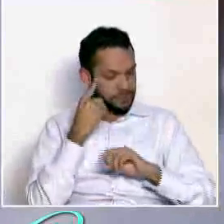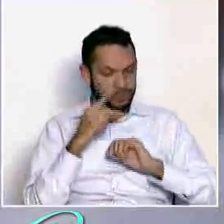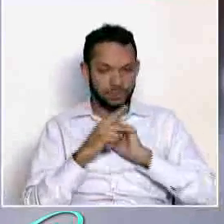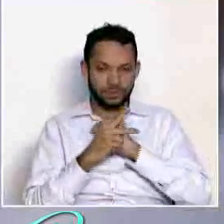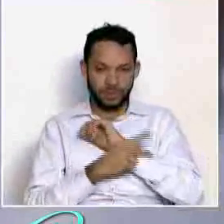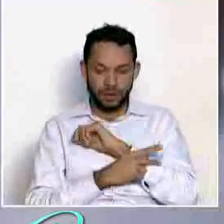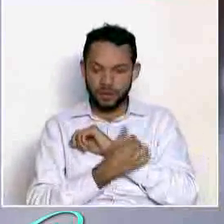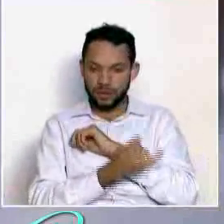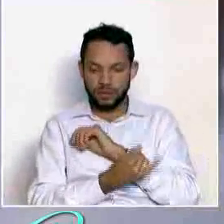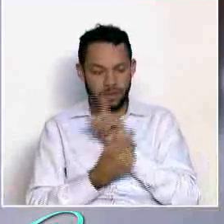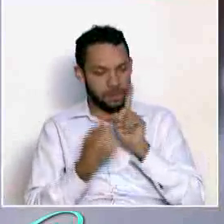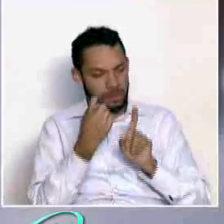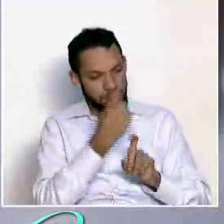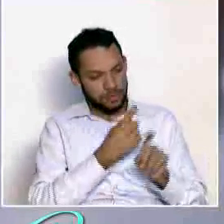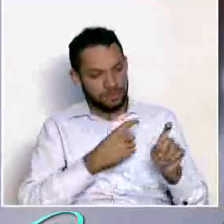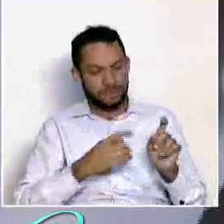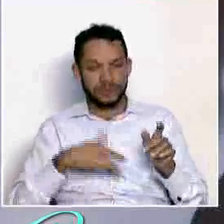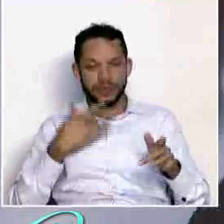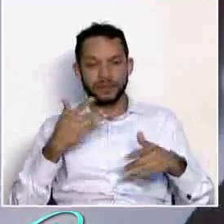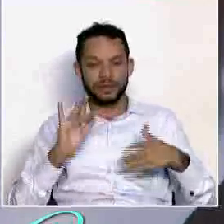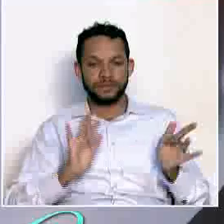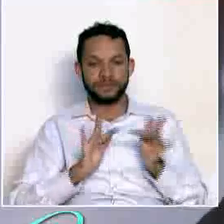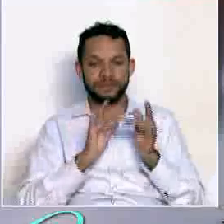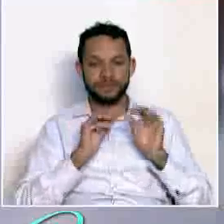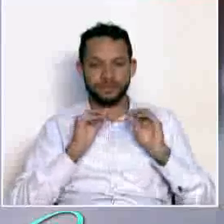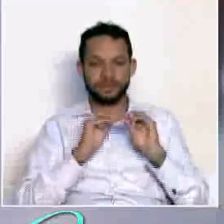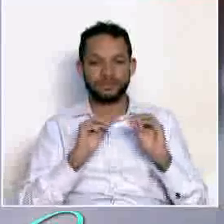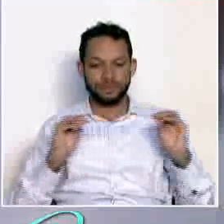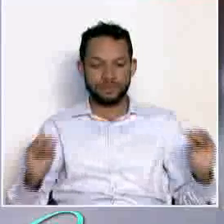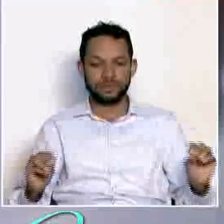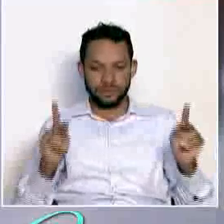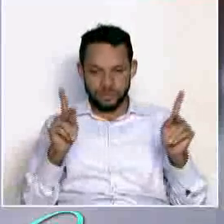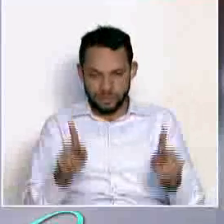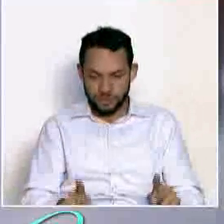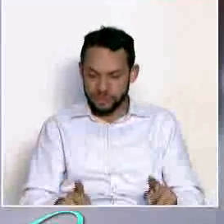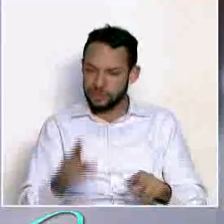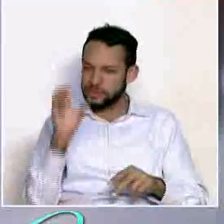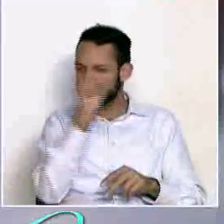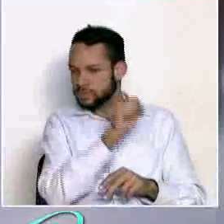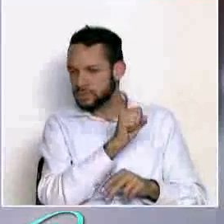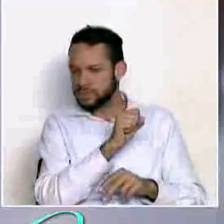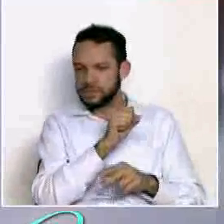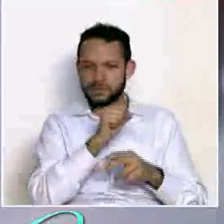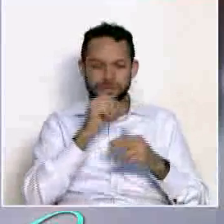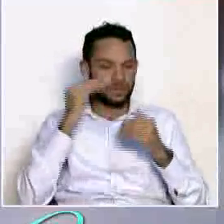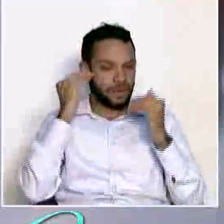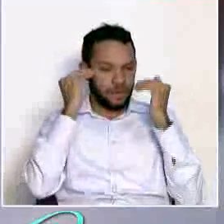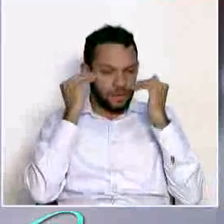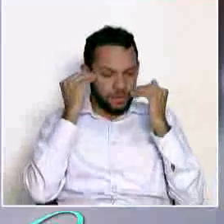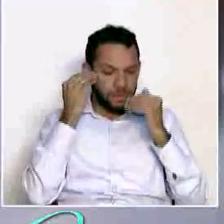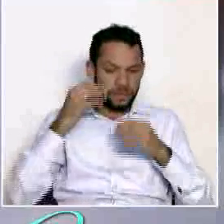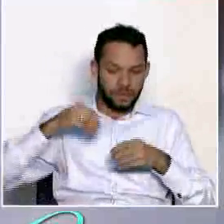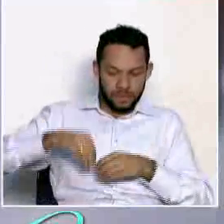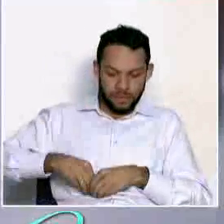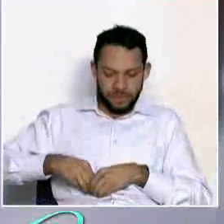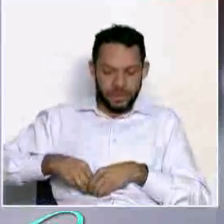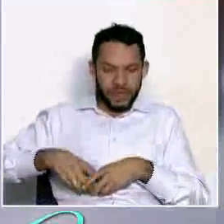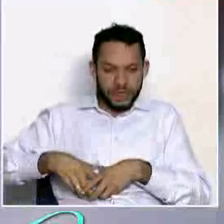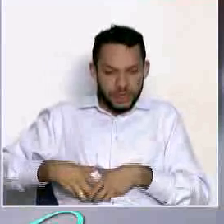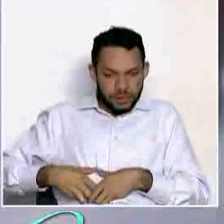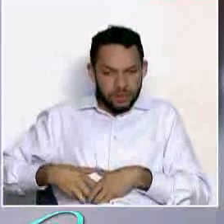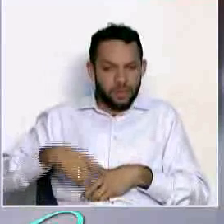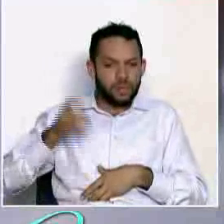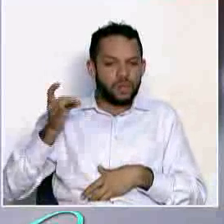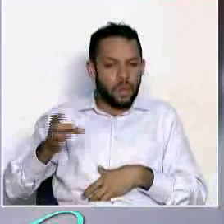la capacidad de expresarlos buscan el órgano, no el más enfermo, sino el más débil para